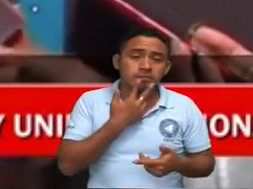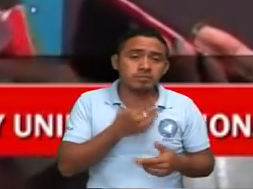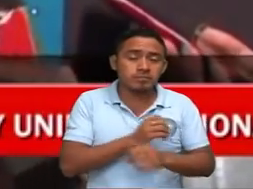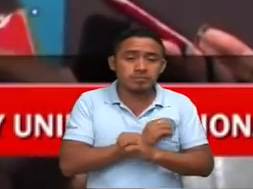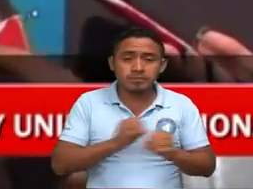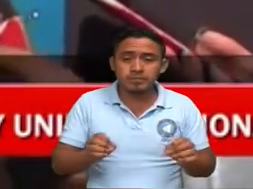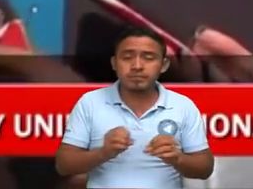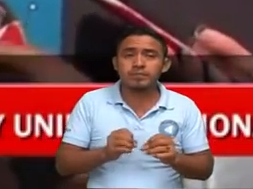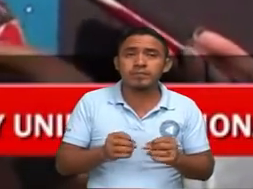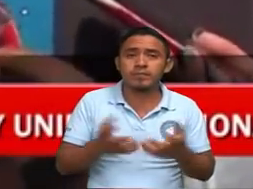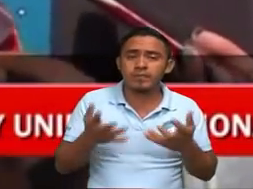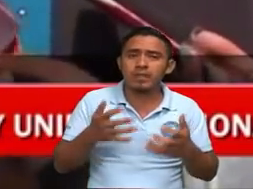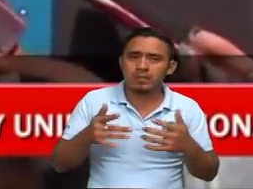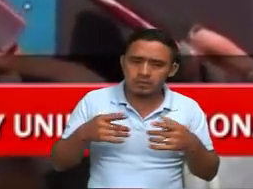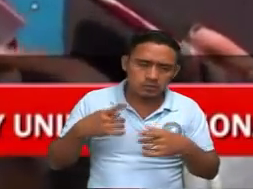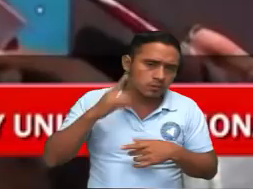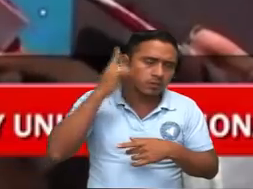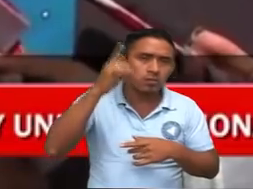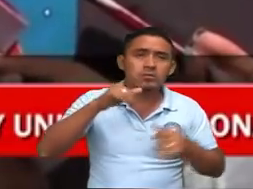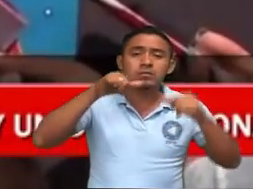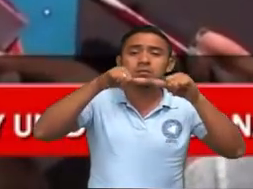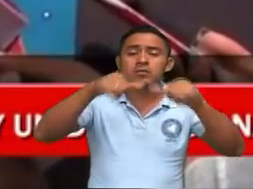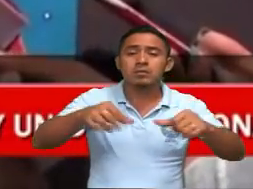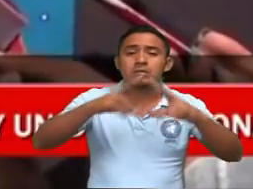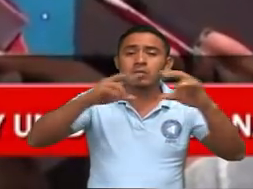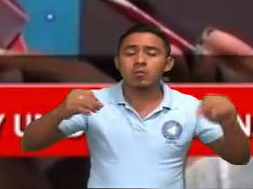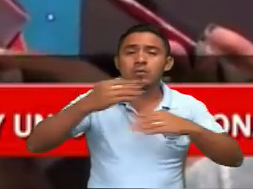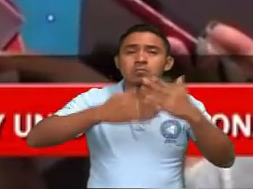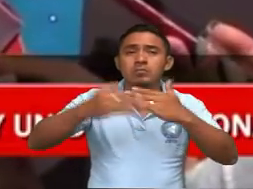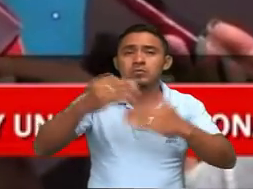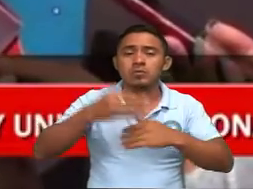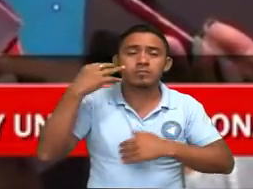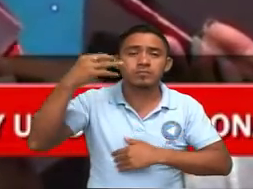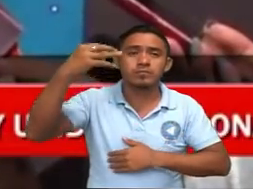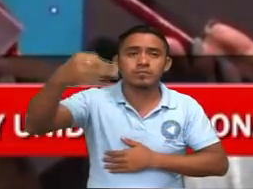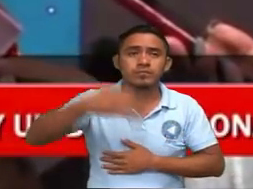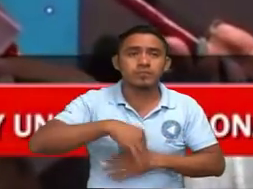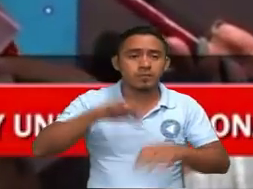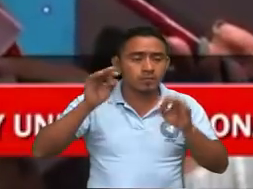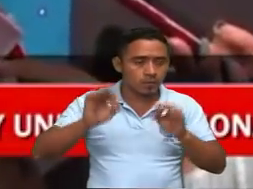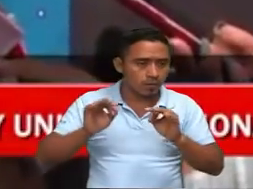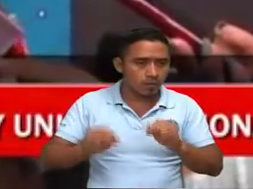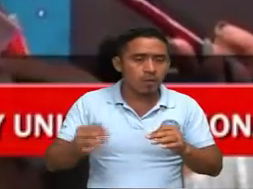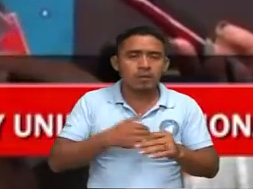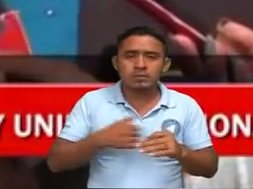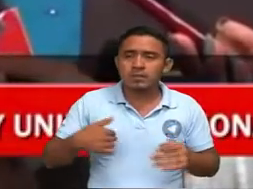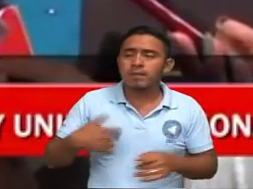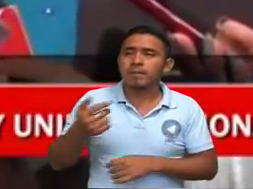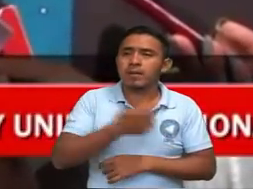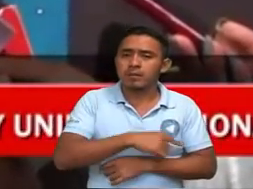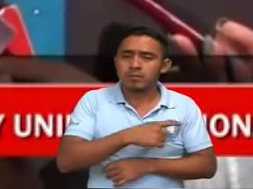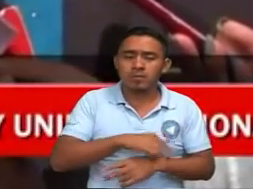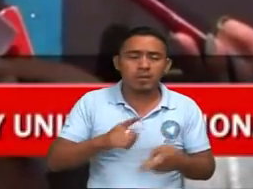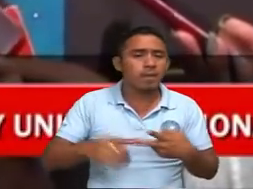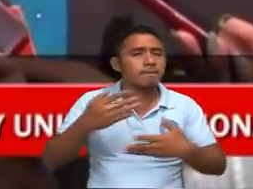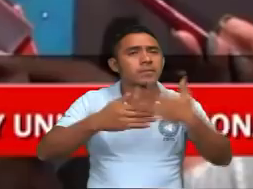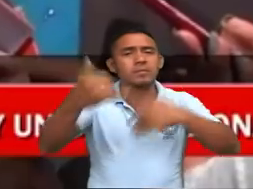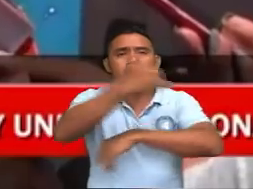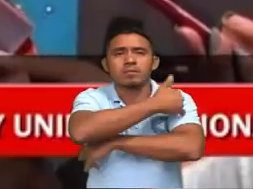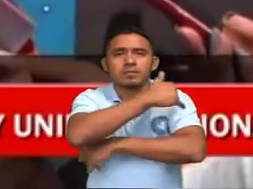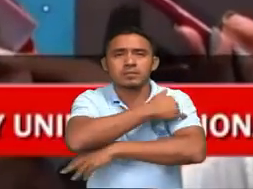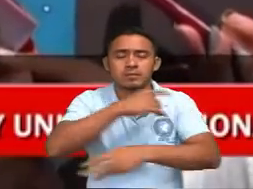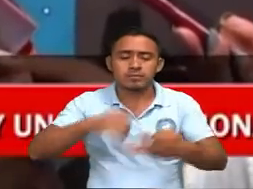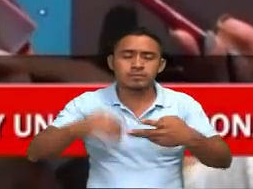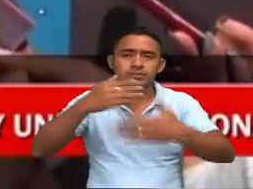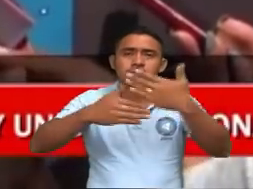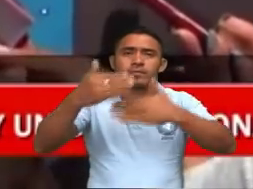Nicaragua despegue. Nicaragua va a seguir construyendo su futuro. Vamos a construir más escuelas, vamos a construir más hospitales,